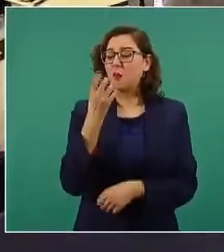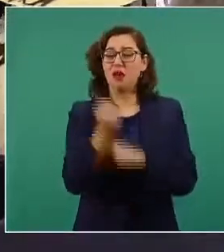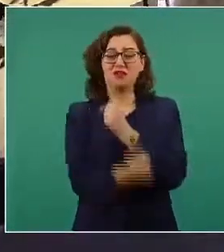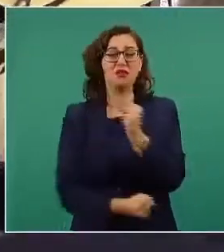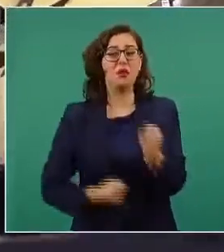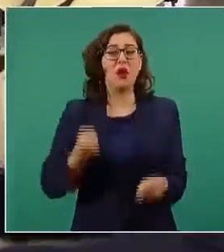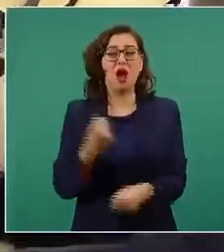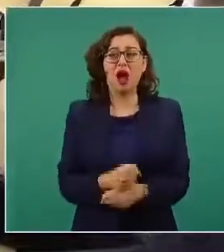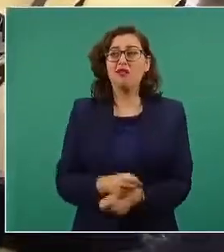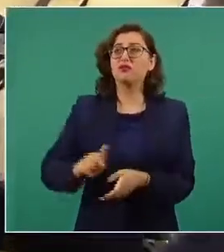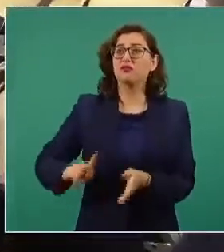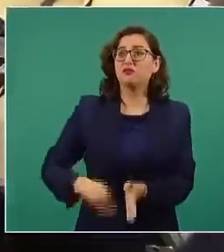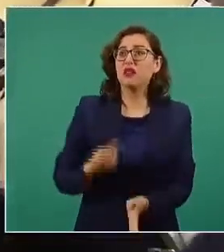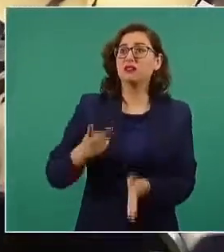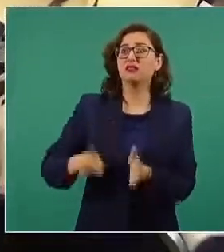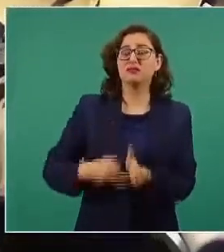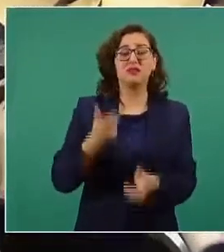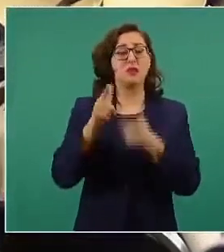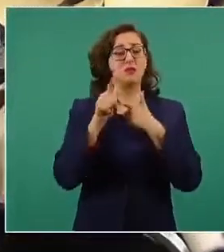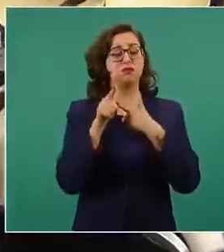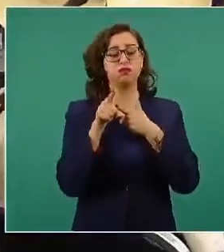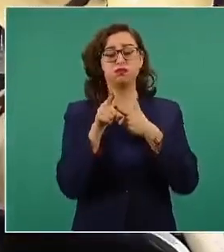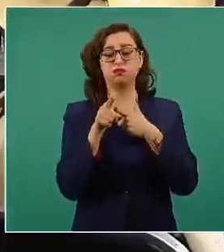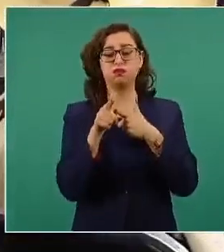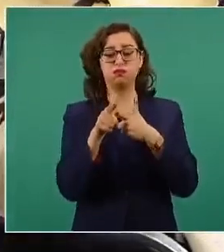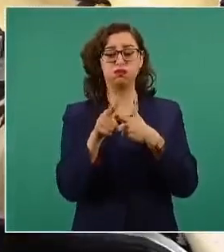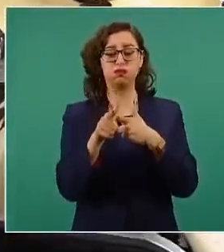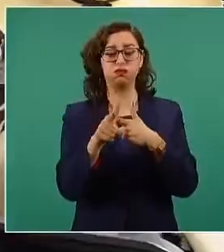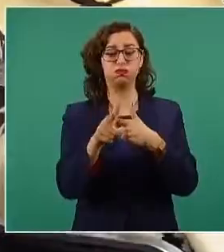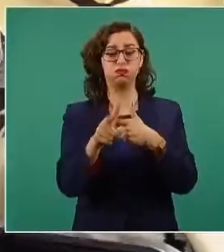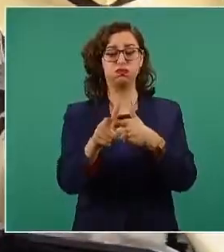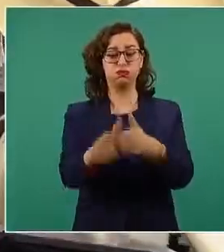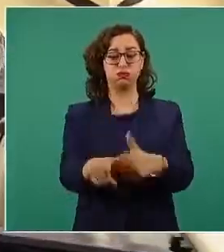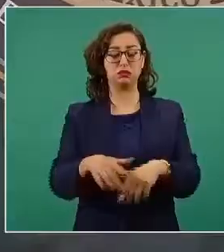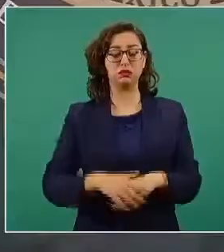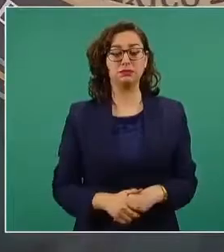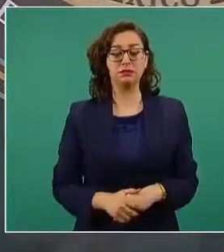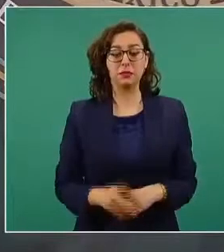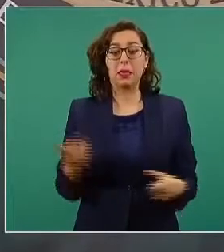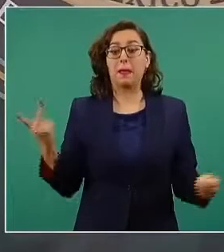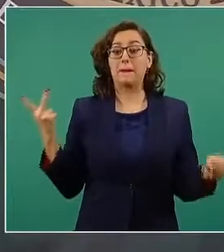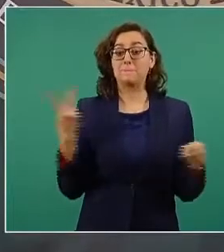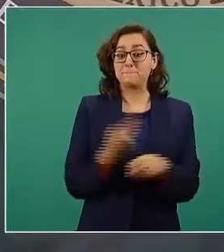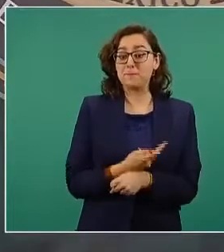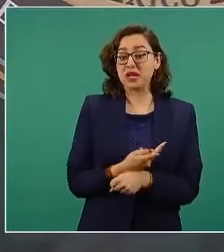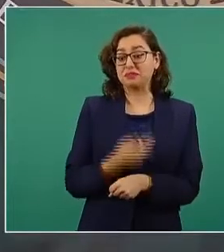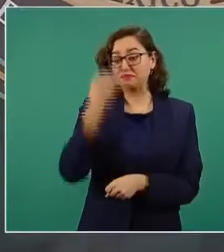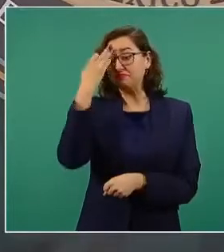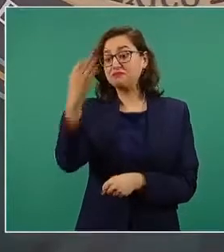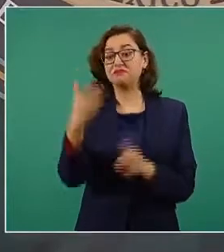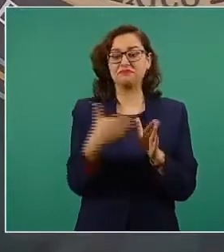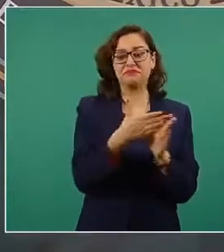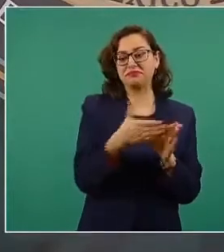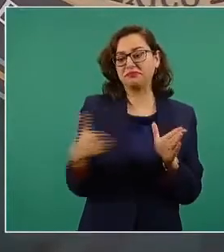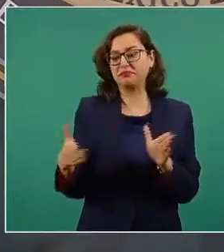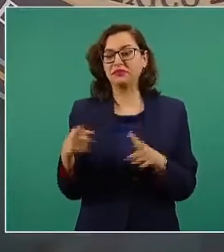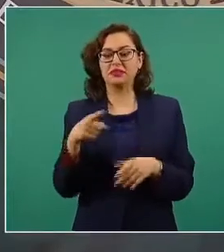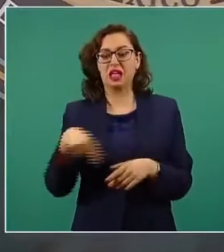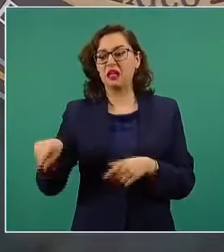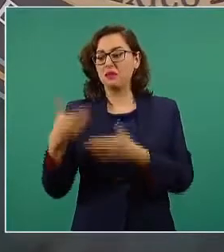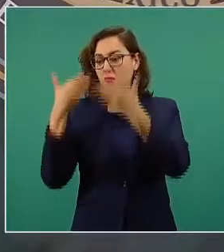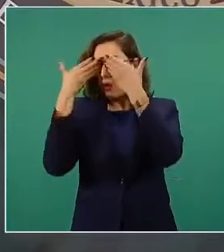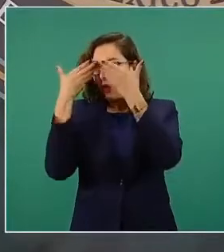En ese lapso, dominado por los enfrentamientos entre liberales y conservadores,